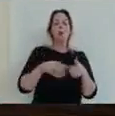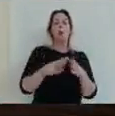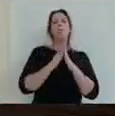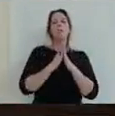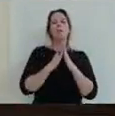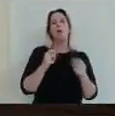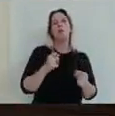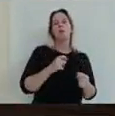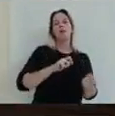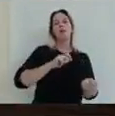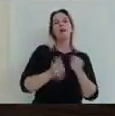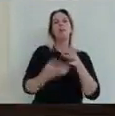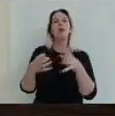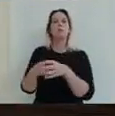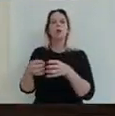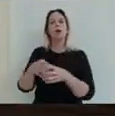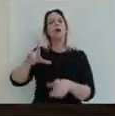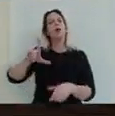Legislación. Concejal Gatti.